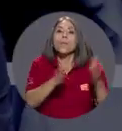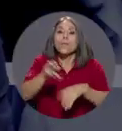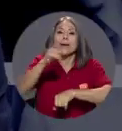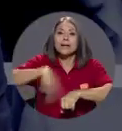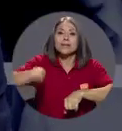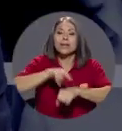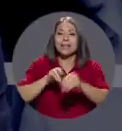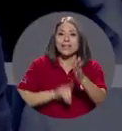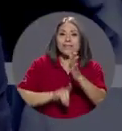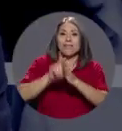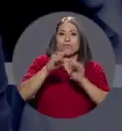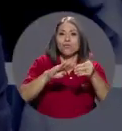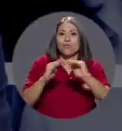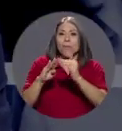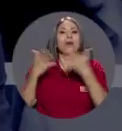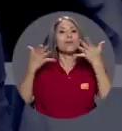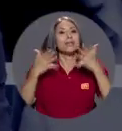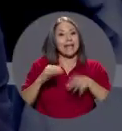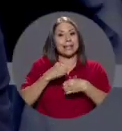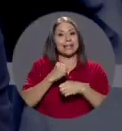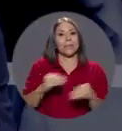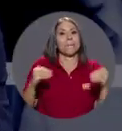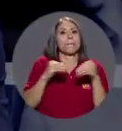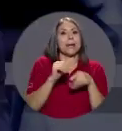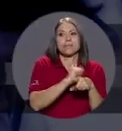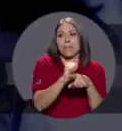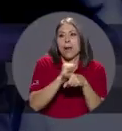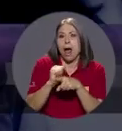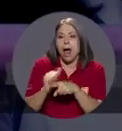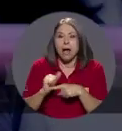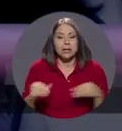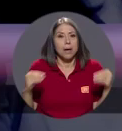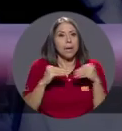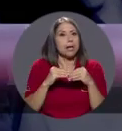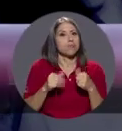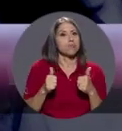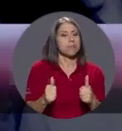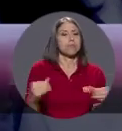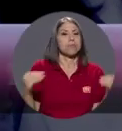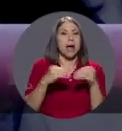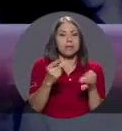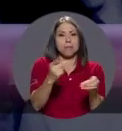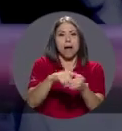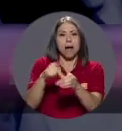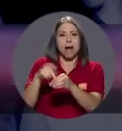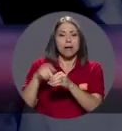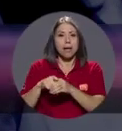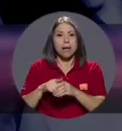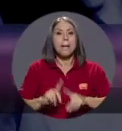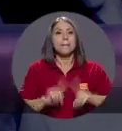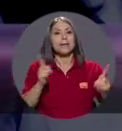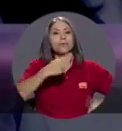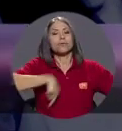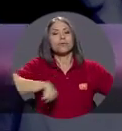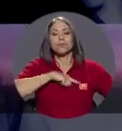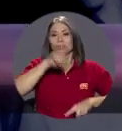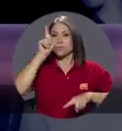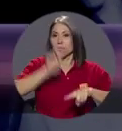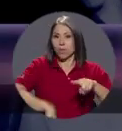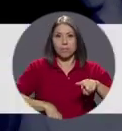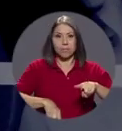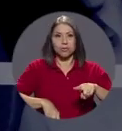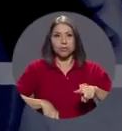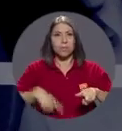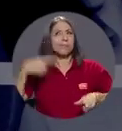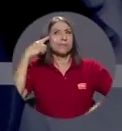Plan Nacional de Desarrollo Urbano que se está realizando de una manera muchísimo más práctica, más pragmática, más participativa, pero